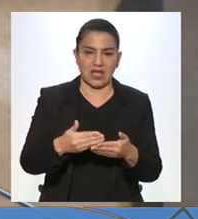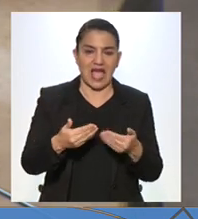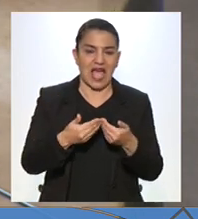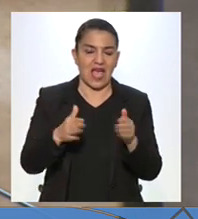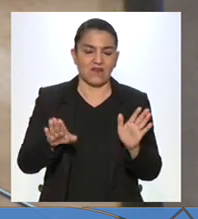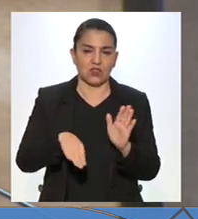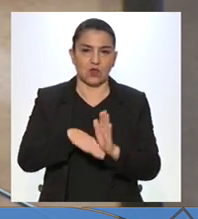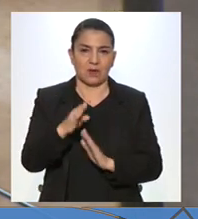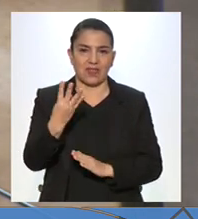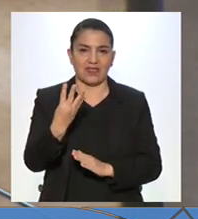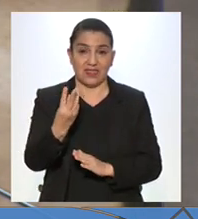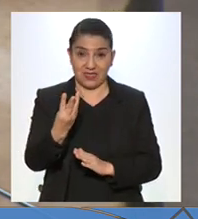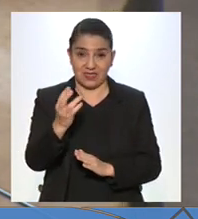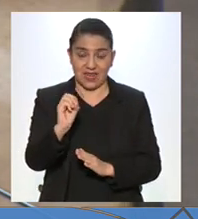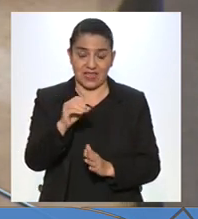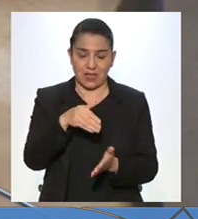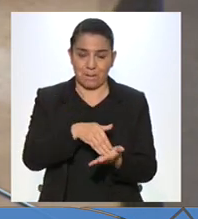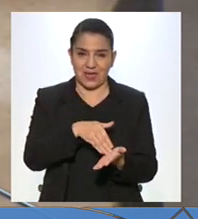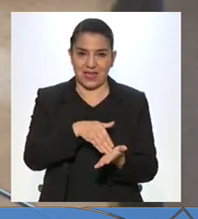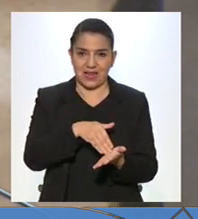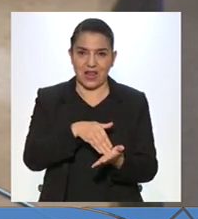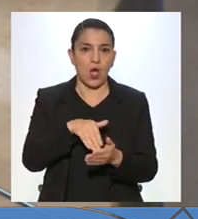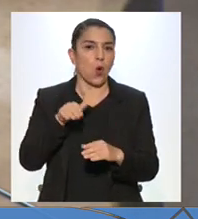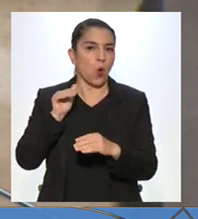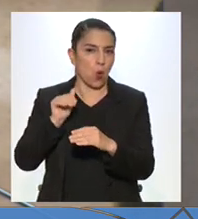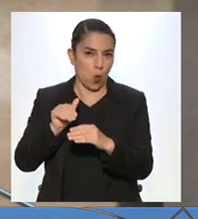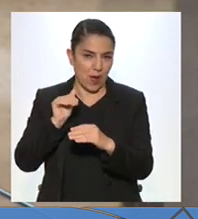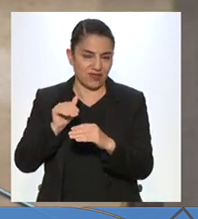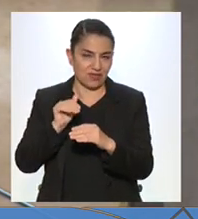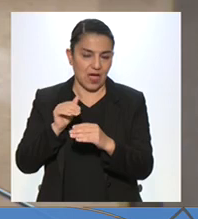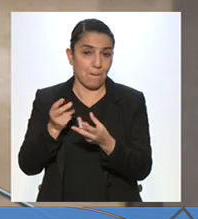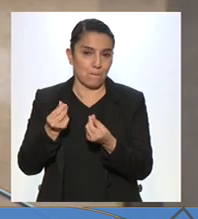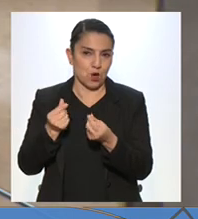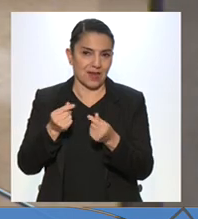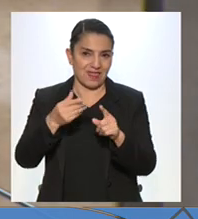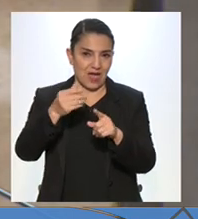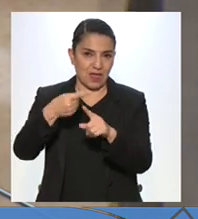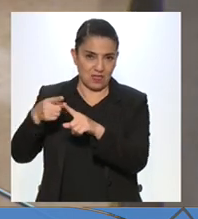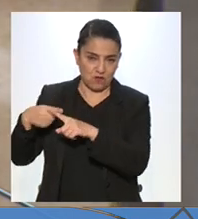30.000 cuentas adicionales en moneda extranjera,